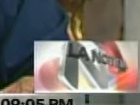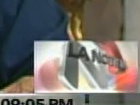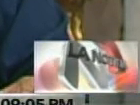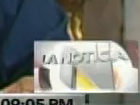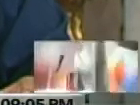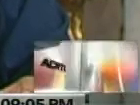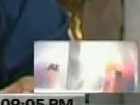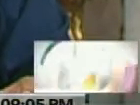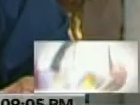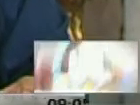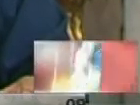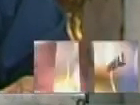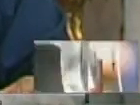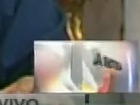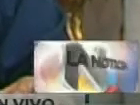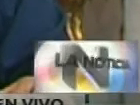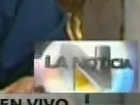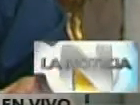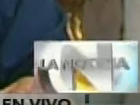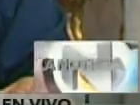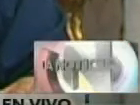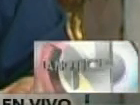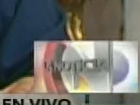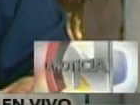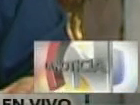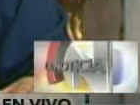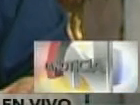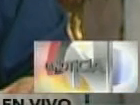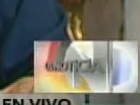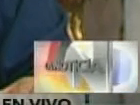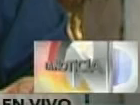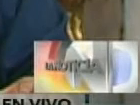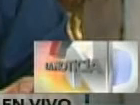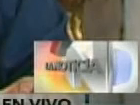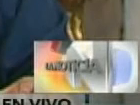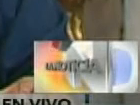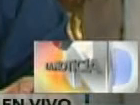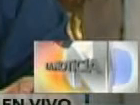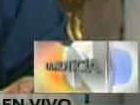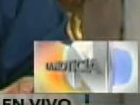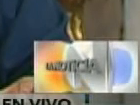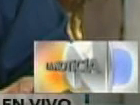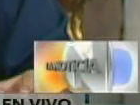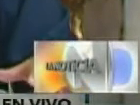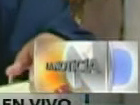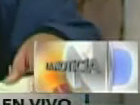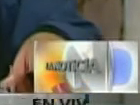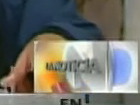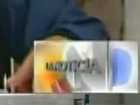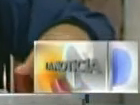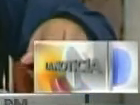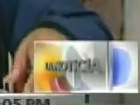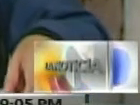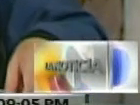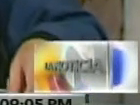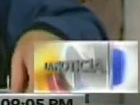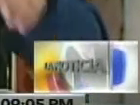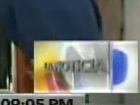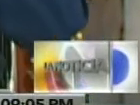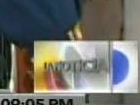por la calle del medio nuestra camarada Lorena. Lorena Freites, un saludo a todos los movimientos